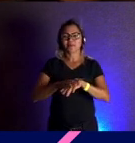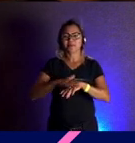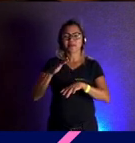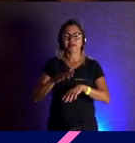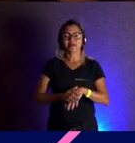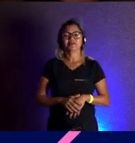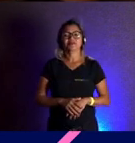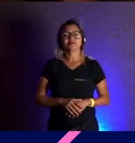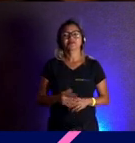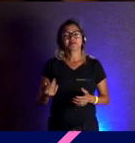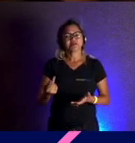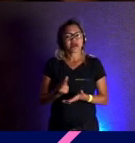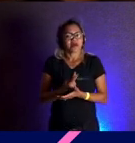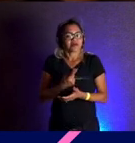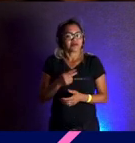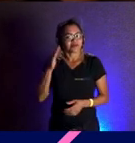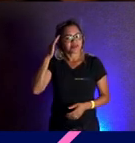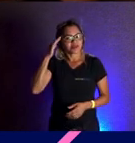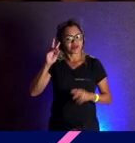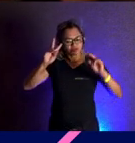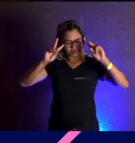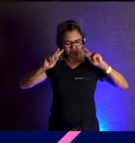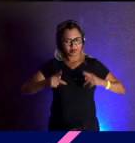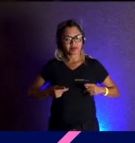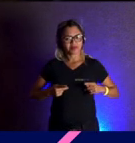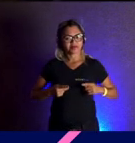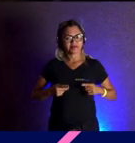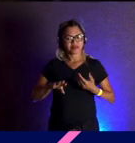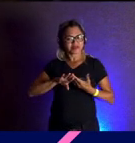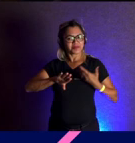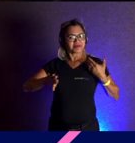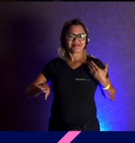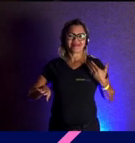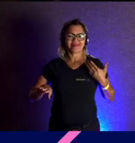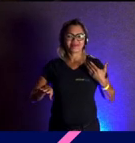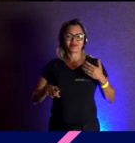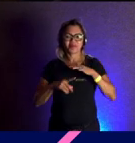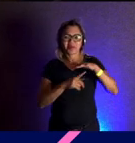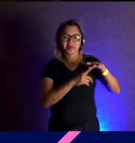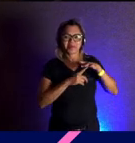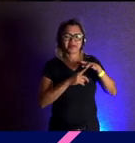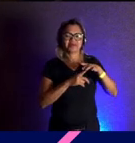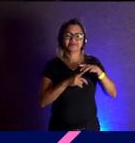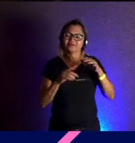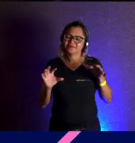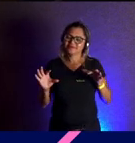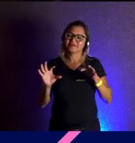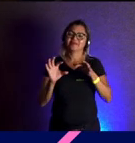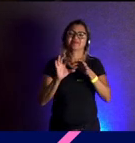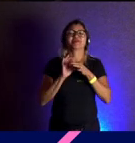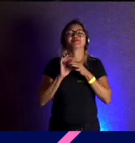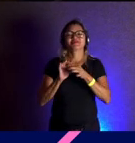entender que el humano esté afuera. Pero bueno, somos egocéntricos, de verdad.